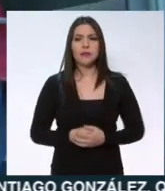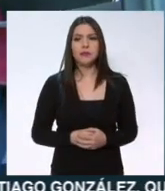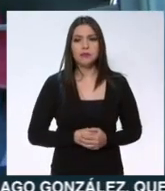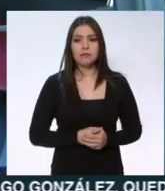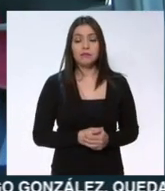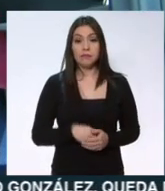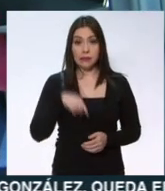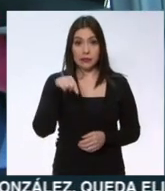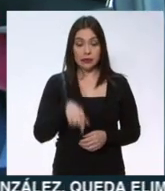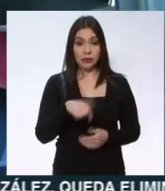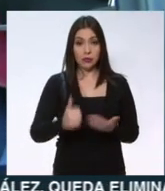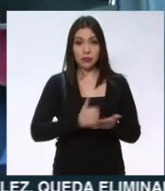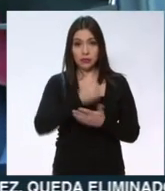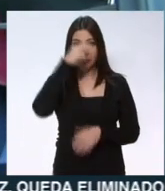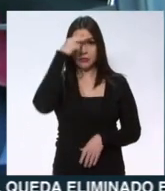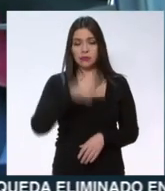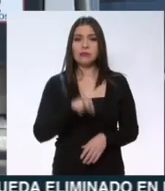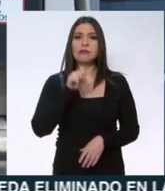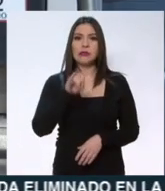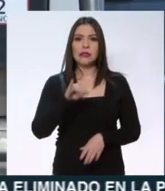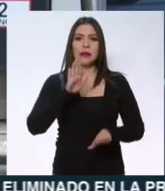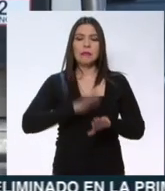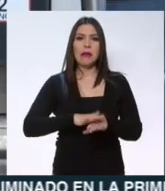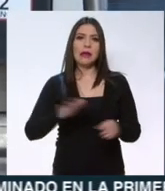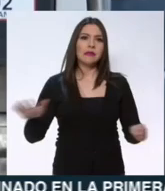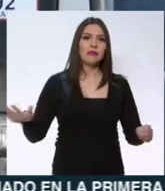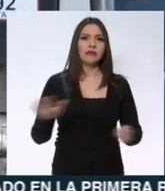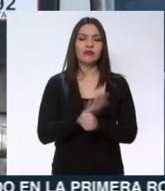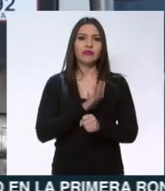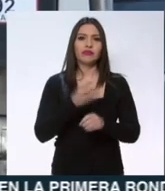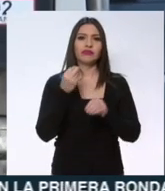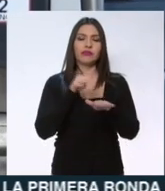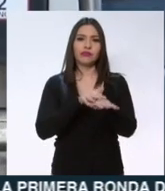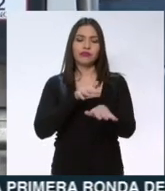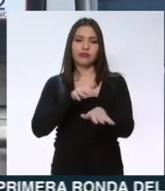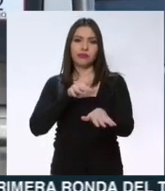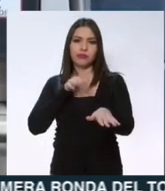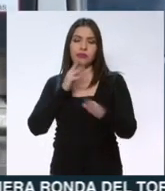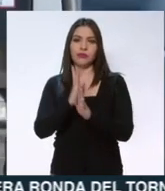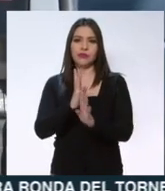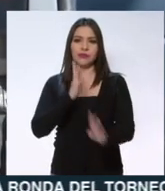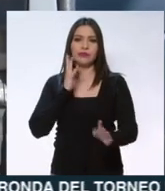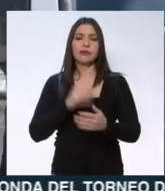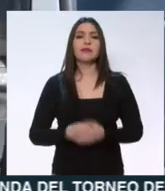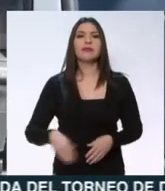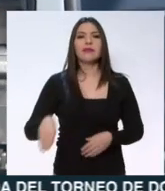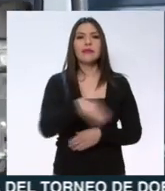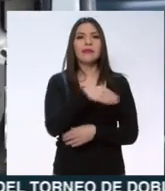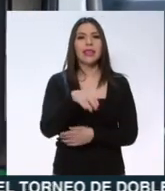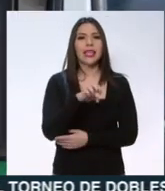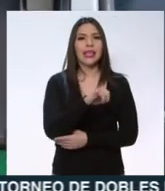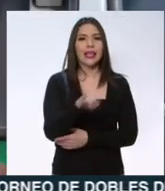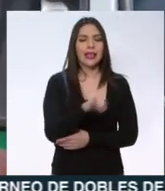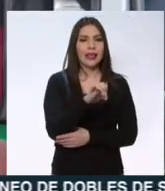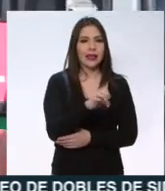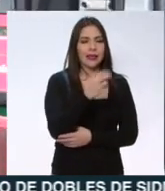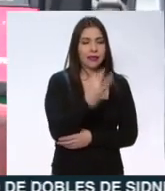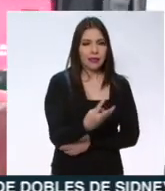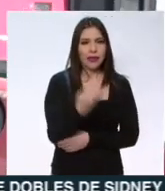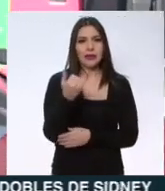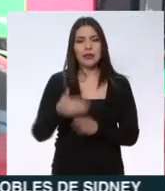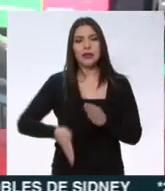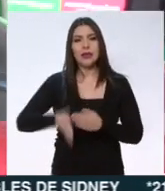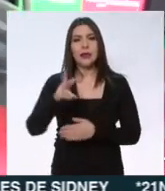pero aquí sí están más llenas. En el cruce de Eje 3 y Dr. Bertis, los precios tienen un ligero aumento